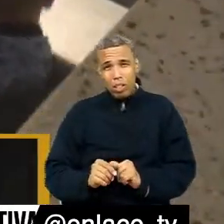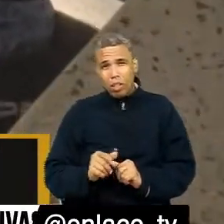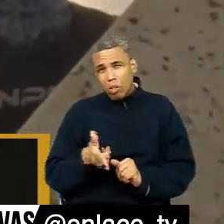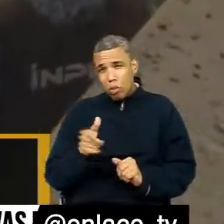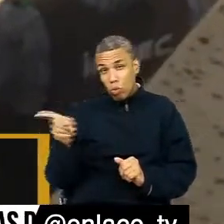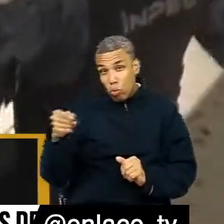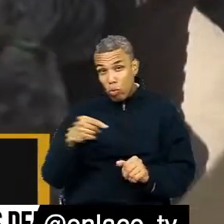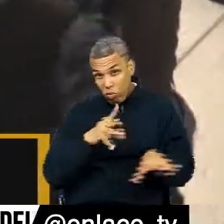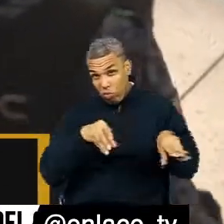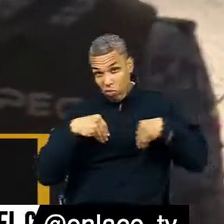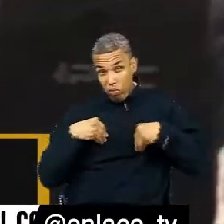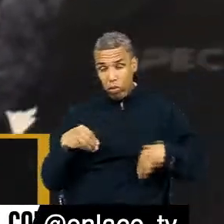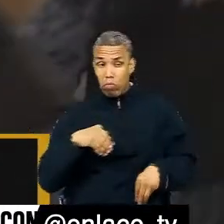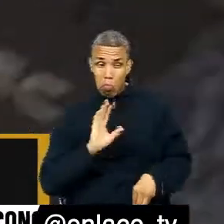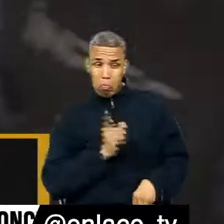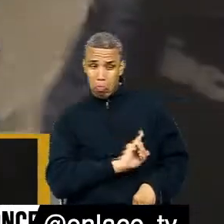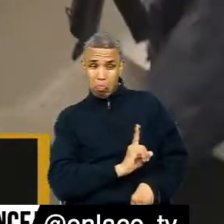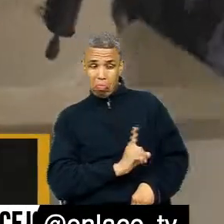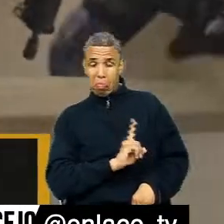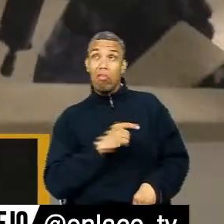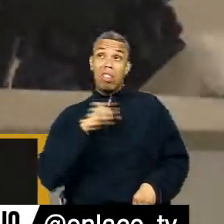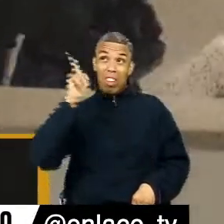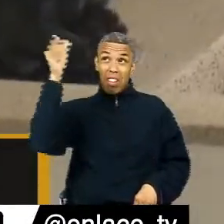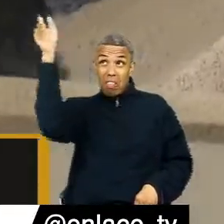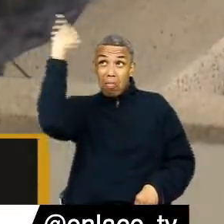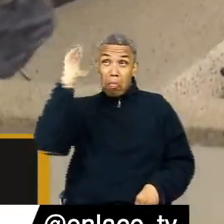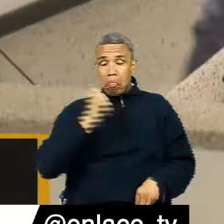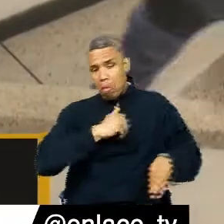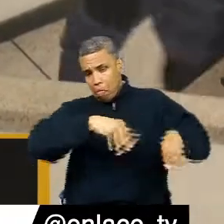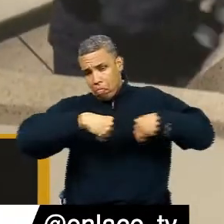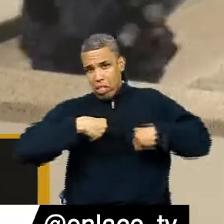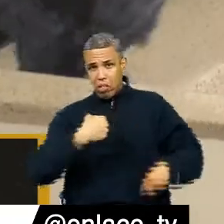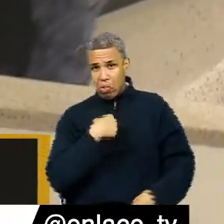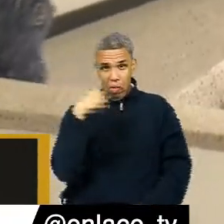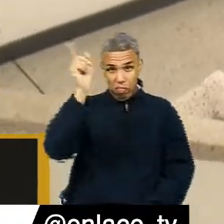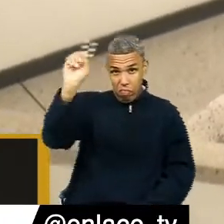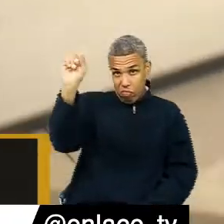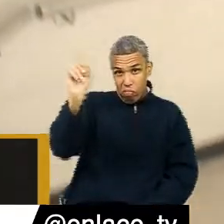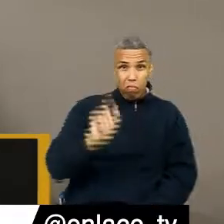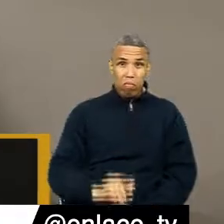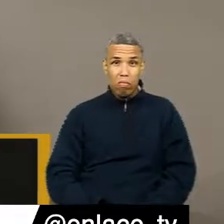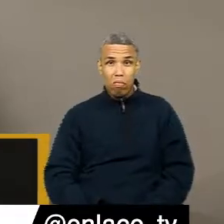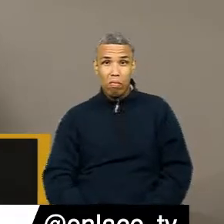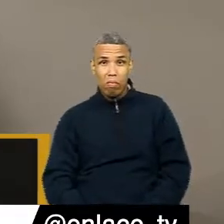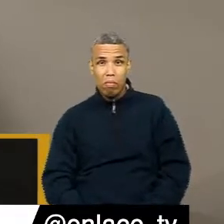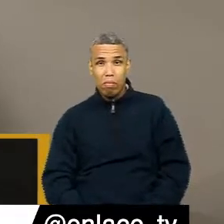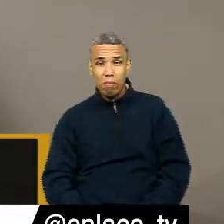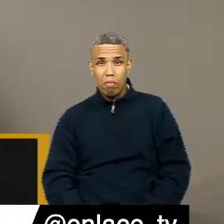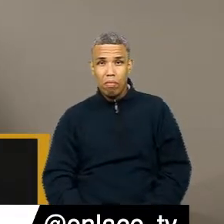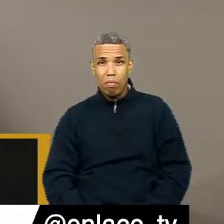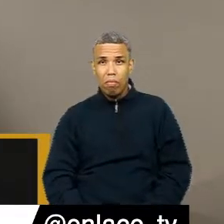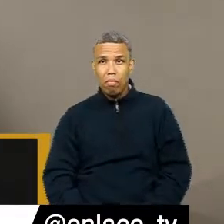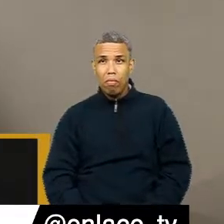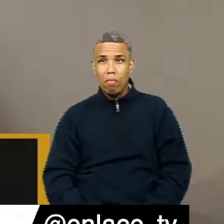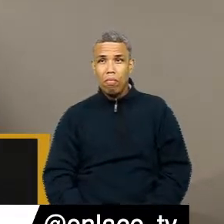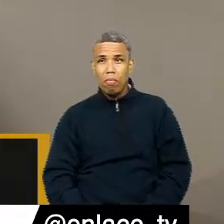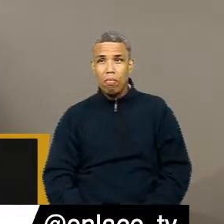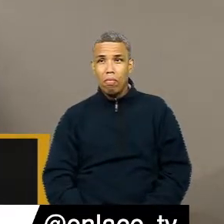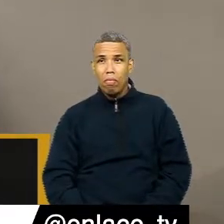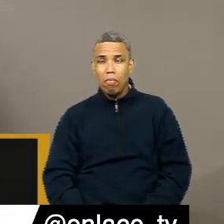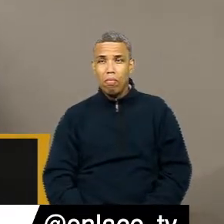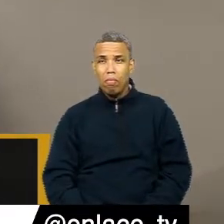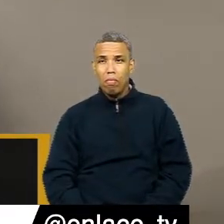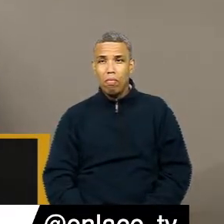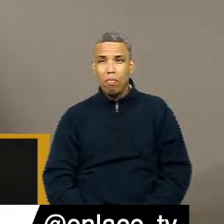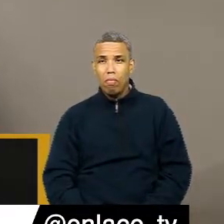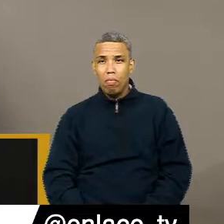Bueno, muchísimas gracias. Entonces, la información en este momento es que son 18 años y 5 meses que le dictaron a Fabián Andrés Hernández